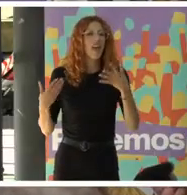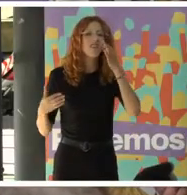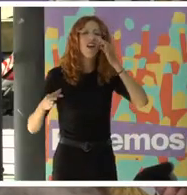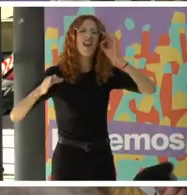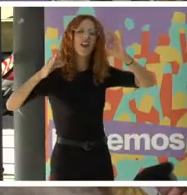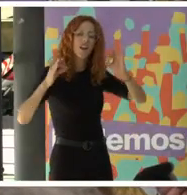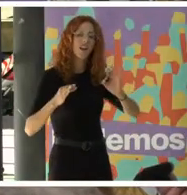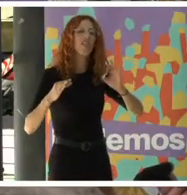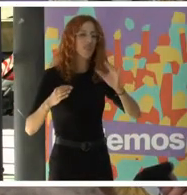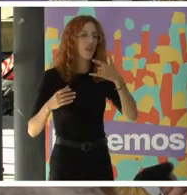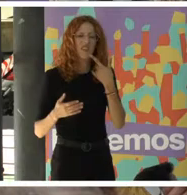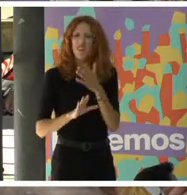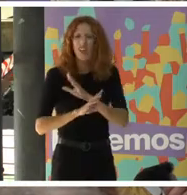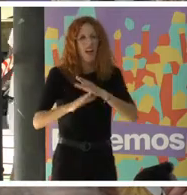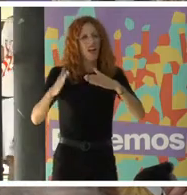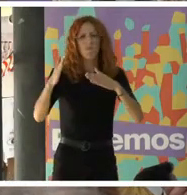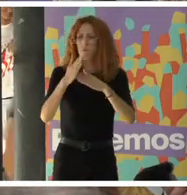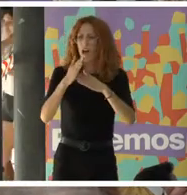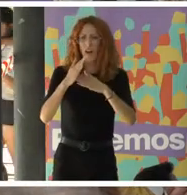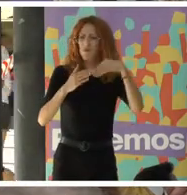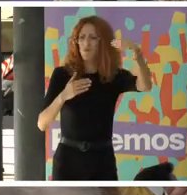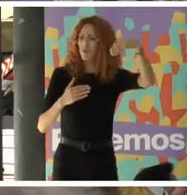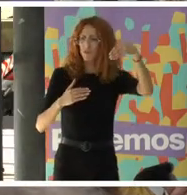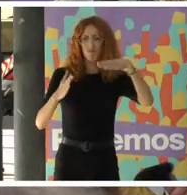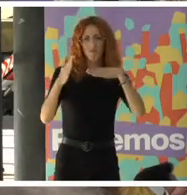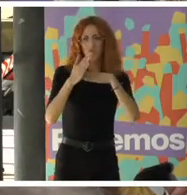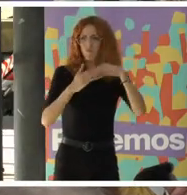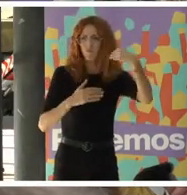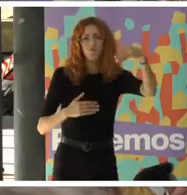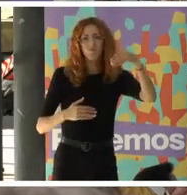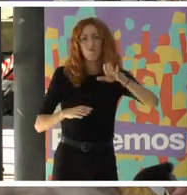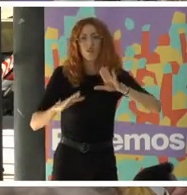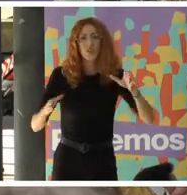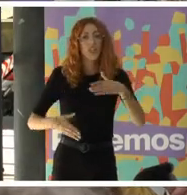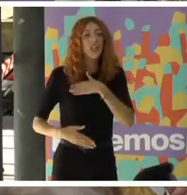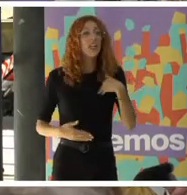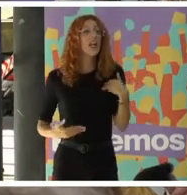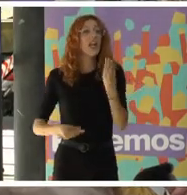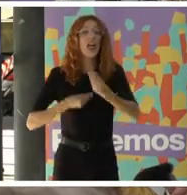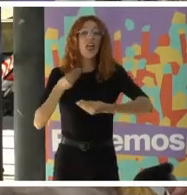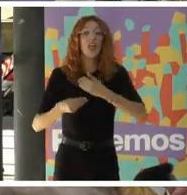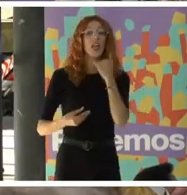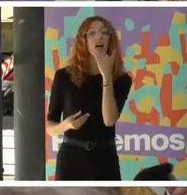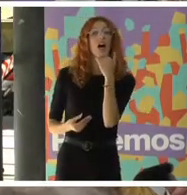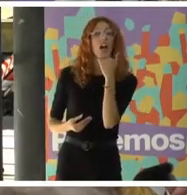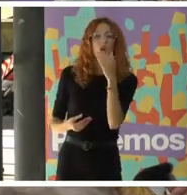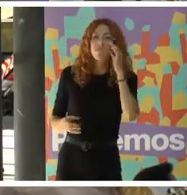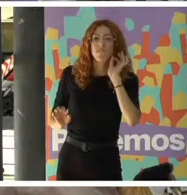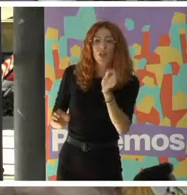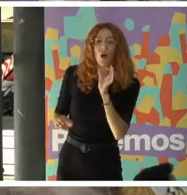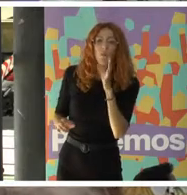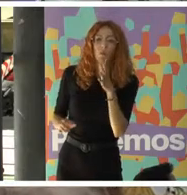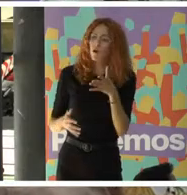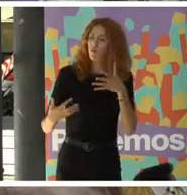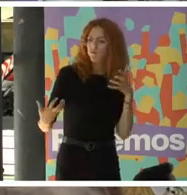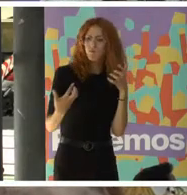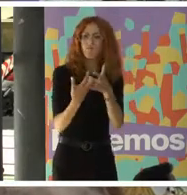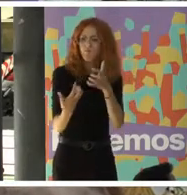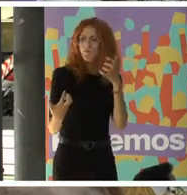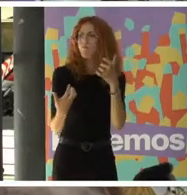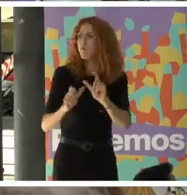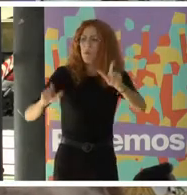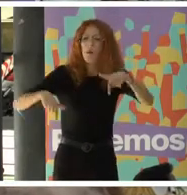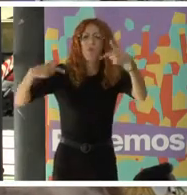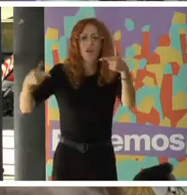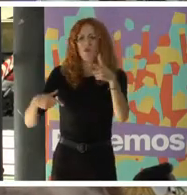realidad. Ya está bien, señor presidente, ya está bien. Si quiere hacer algo de verdad para luchar contra toda esa basura y